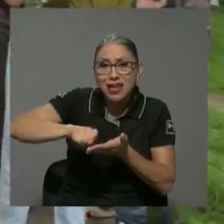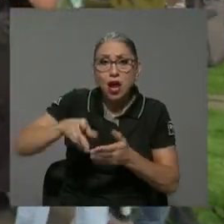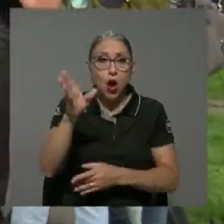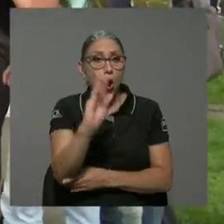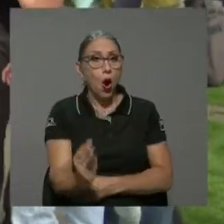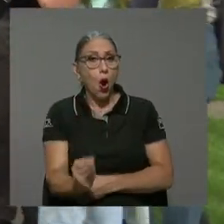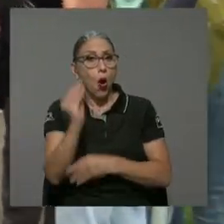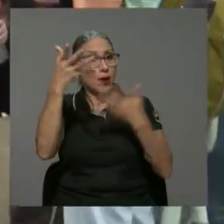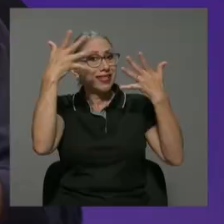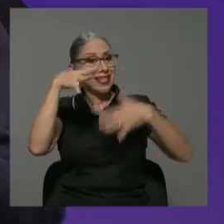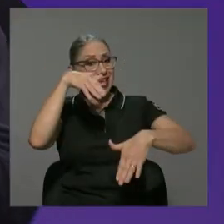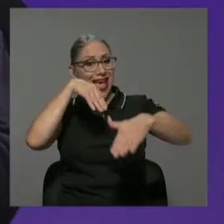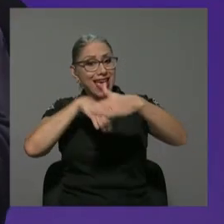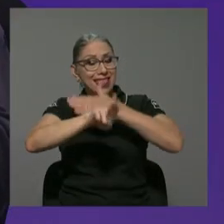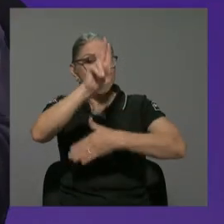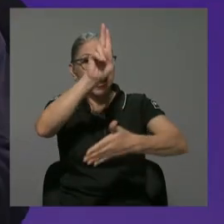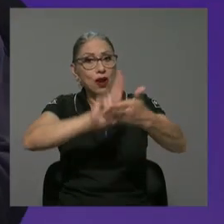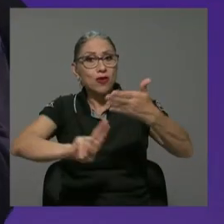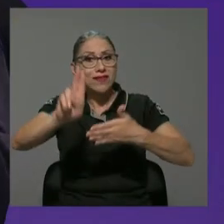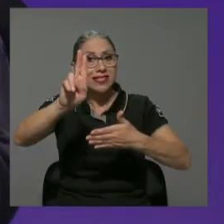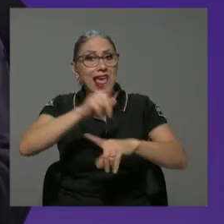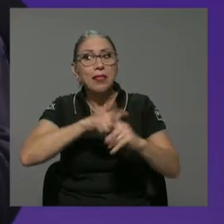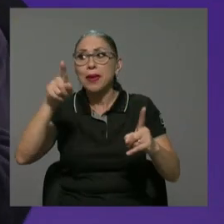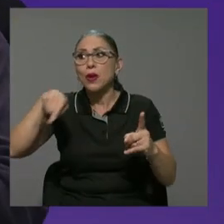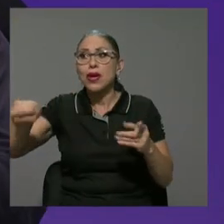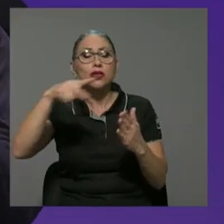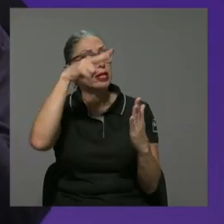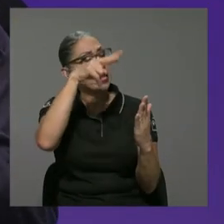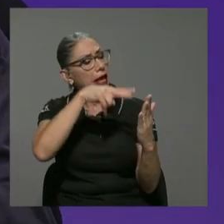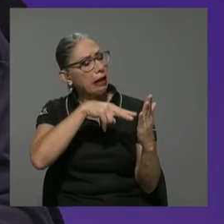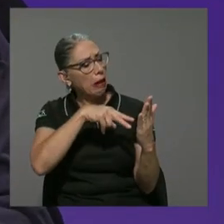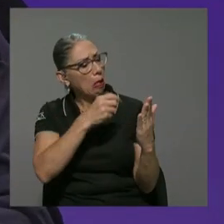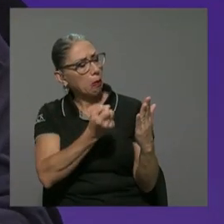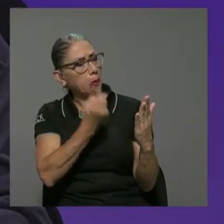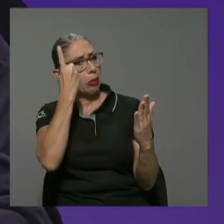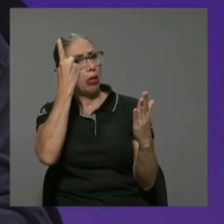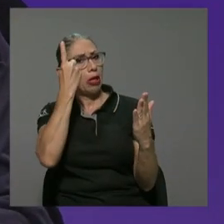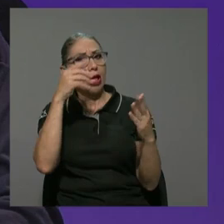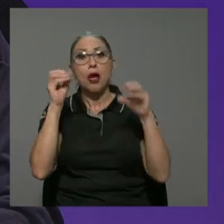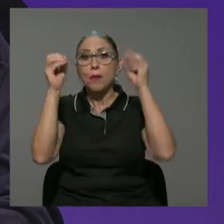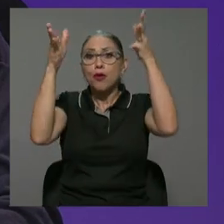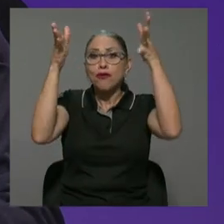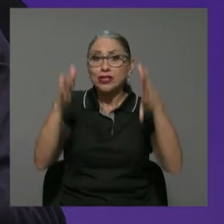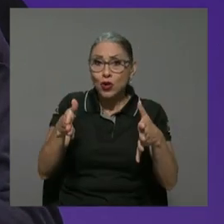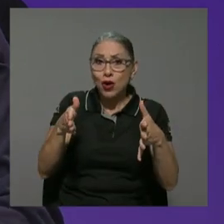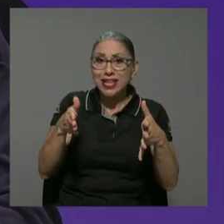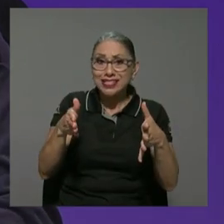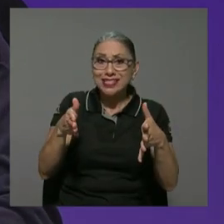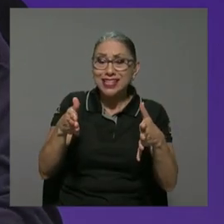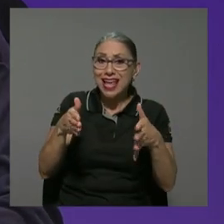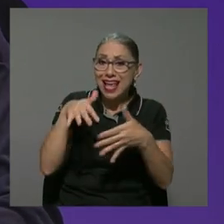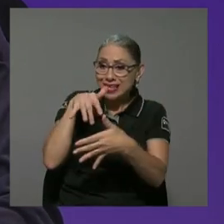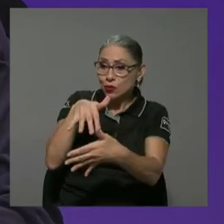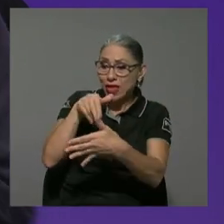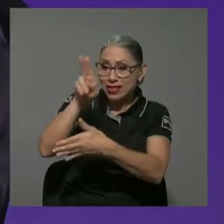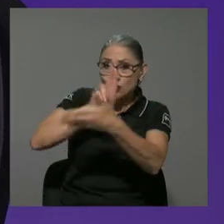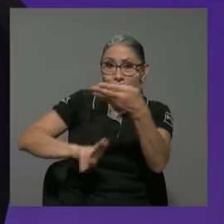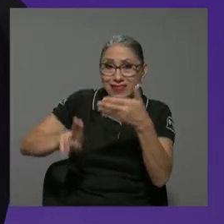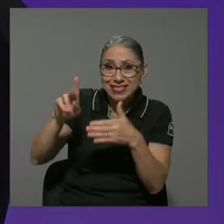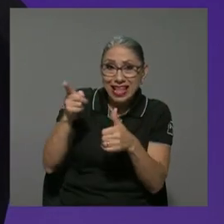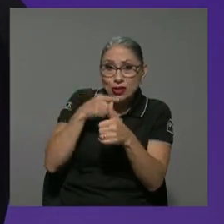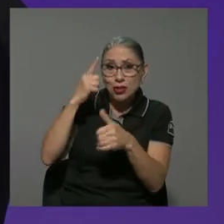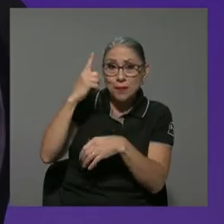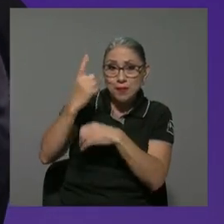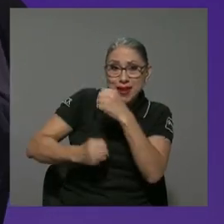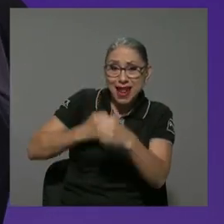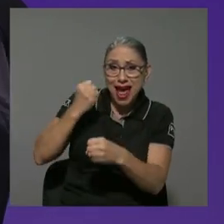decir, profesores que se quejan de estudiantes de generales que no saben leer y entender lo que leen y escribir. Y esto es